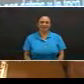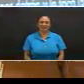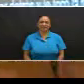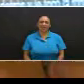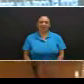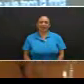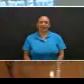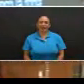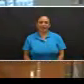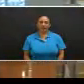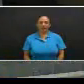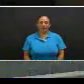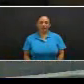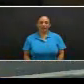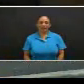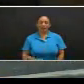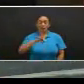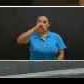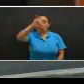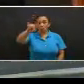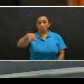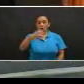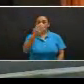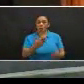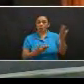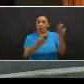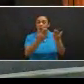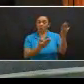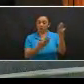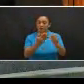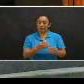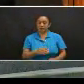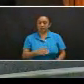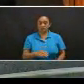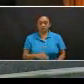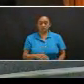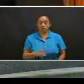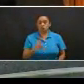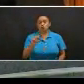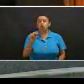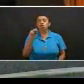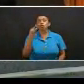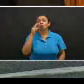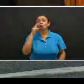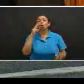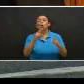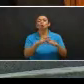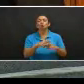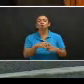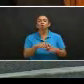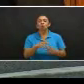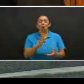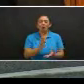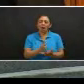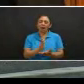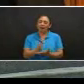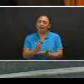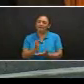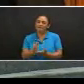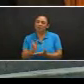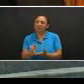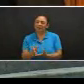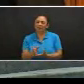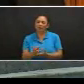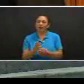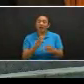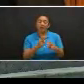Es que mire, Judas, ni siquiera, yo no conozco ni siquiera un chucho que se llame Judas. O tal vez sí, ¿verdad? Si